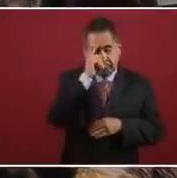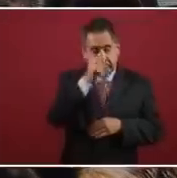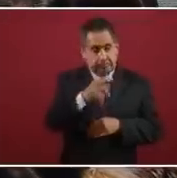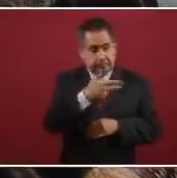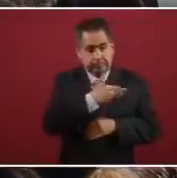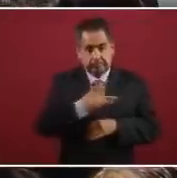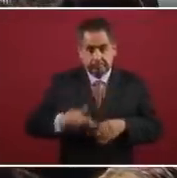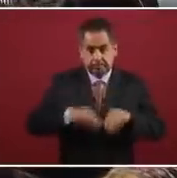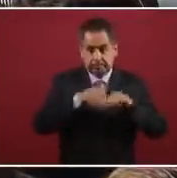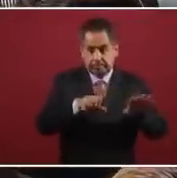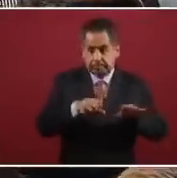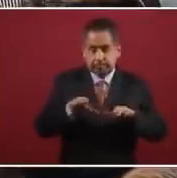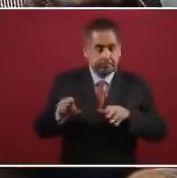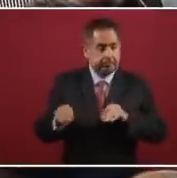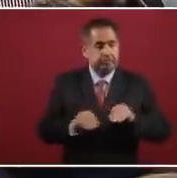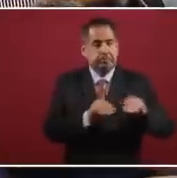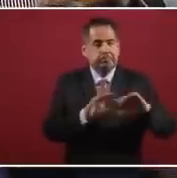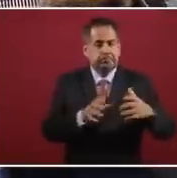fíjense,